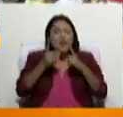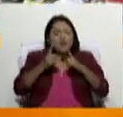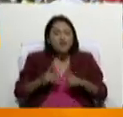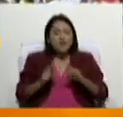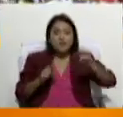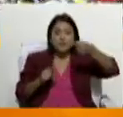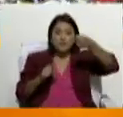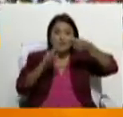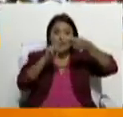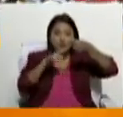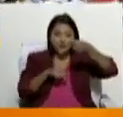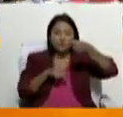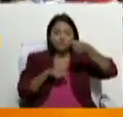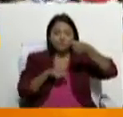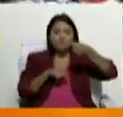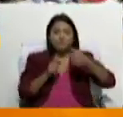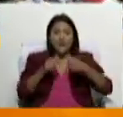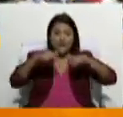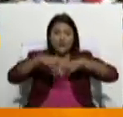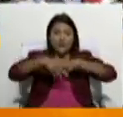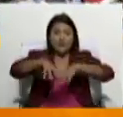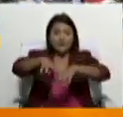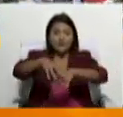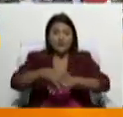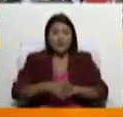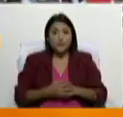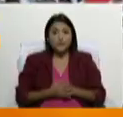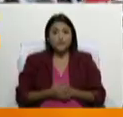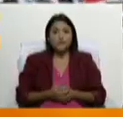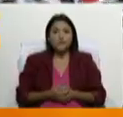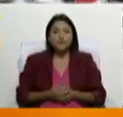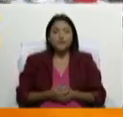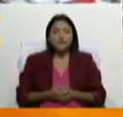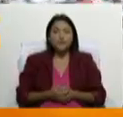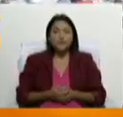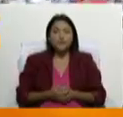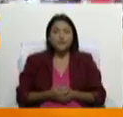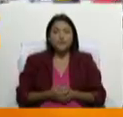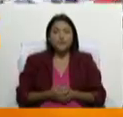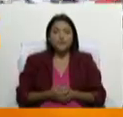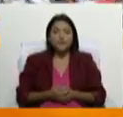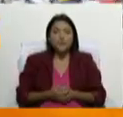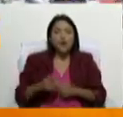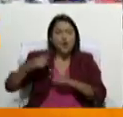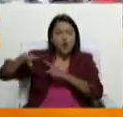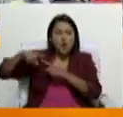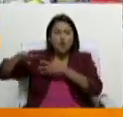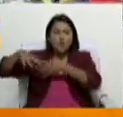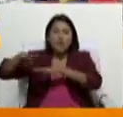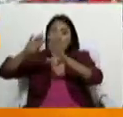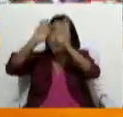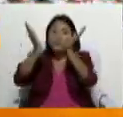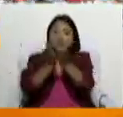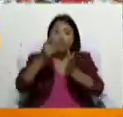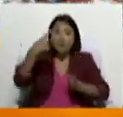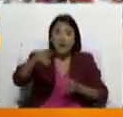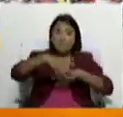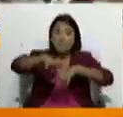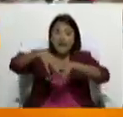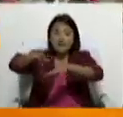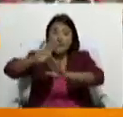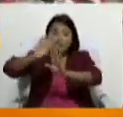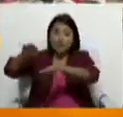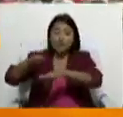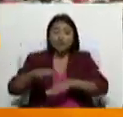cualquier condiciones, y es esta marcha la que hoy determina, como las otras marchas que se están realizando a nivel mundial, de que